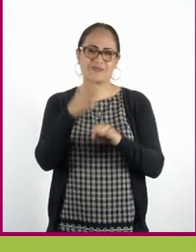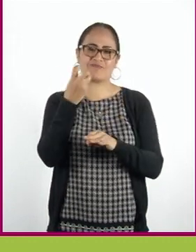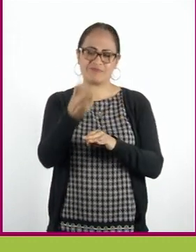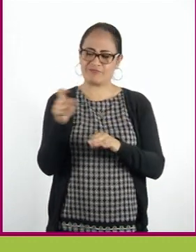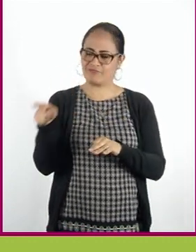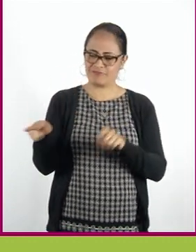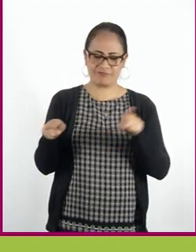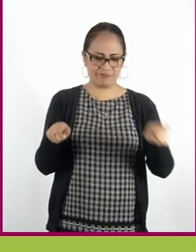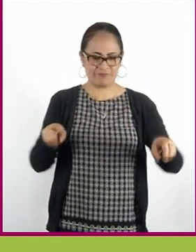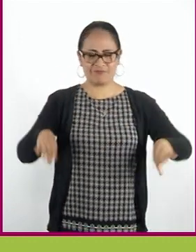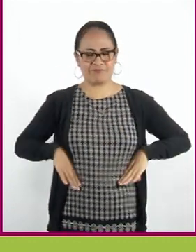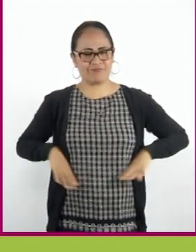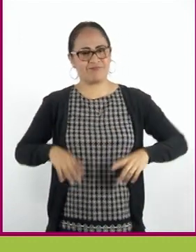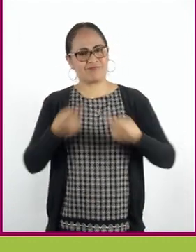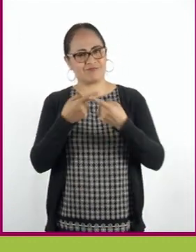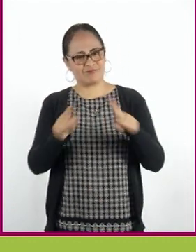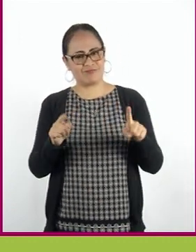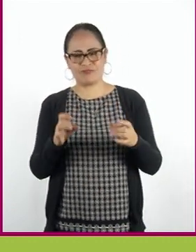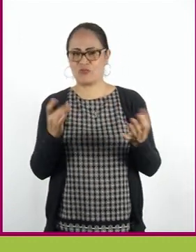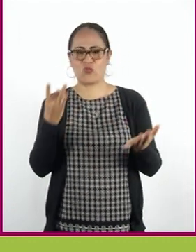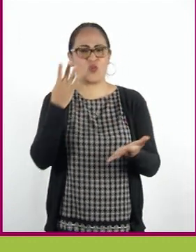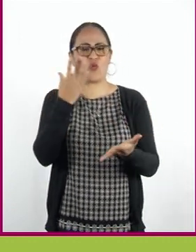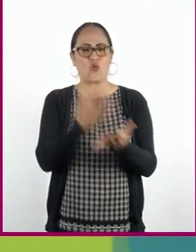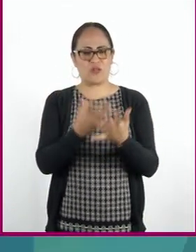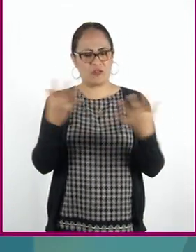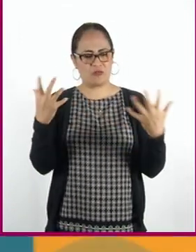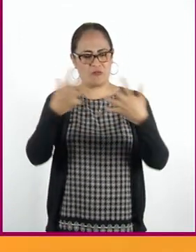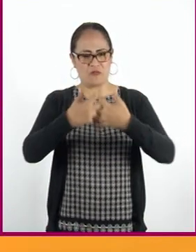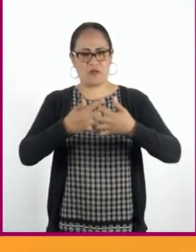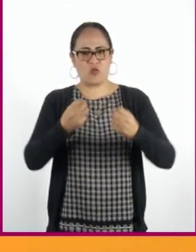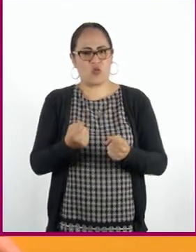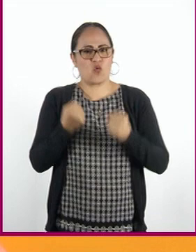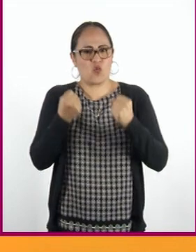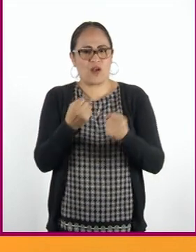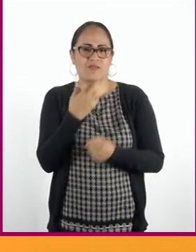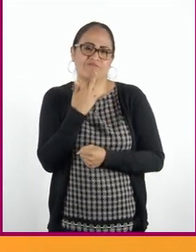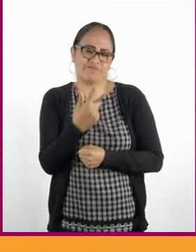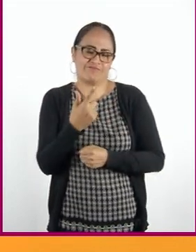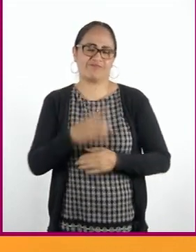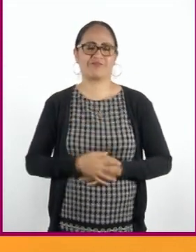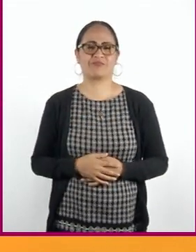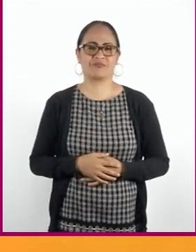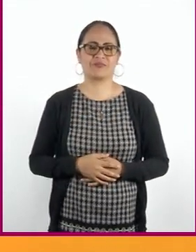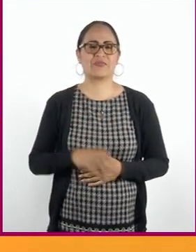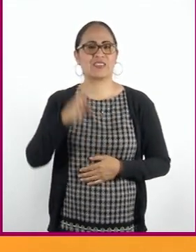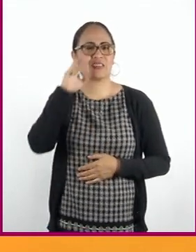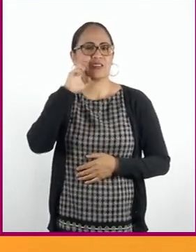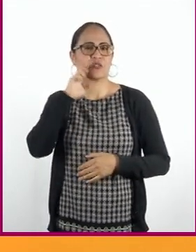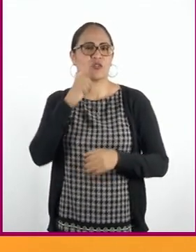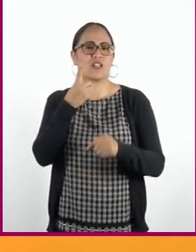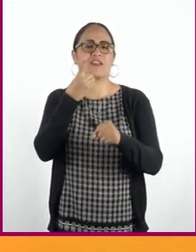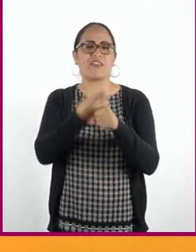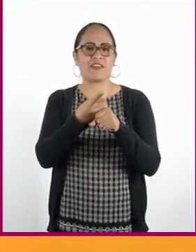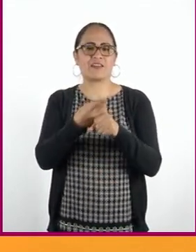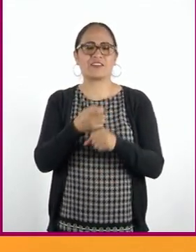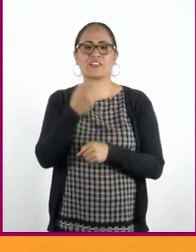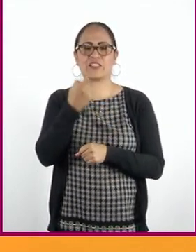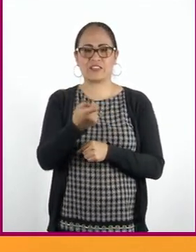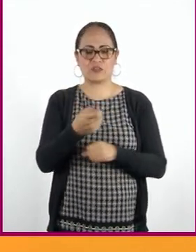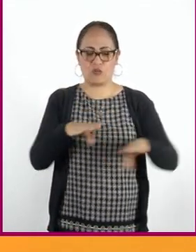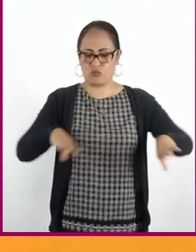que presentamos solo nos deben fortalecer. La sexualidad no solo está determinada por